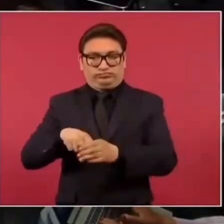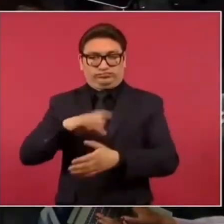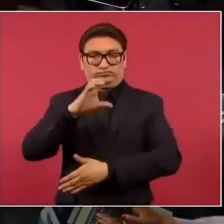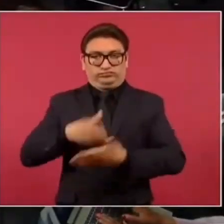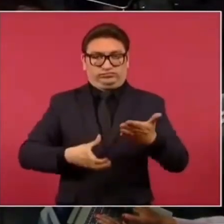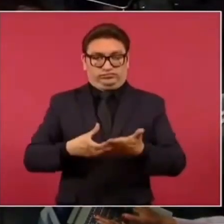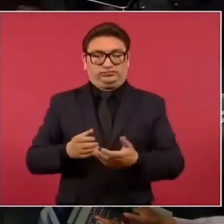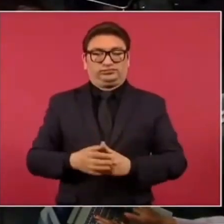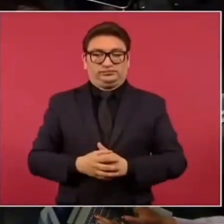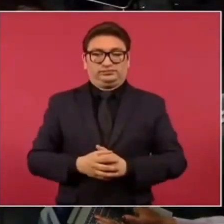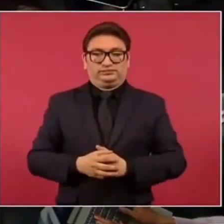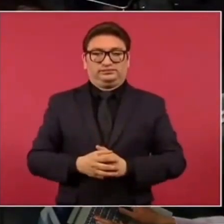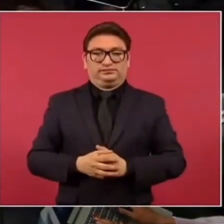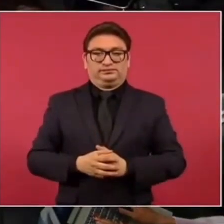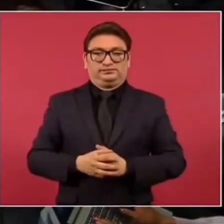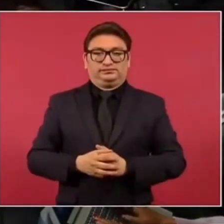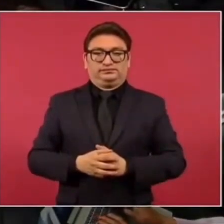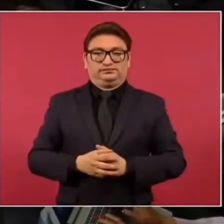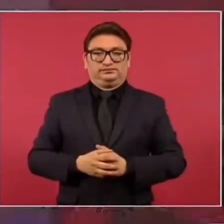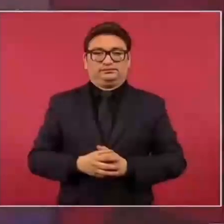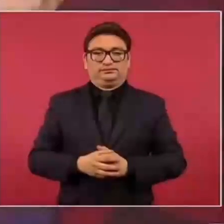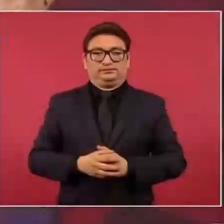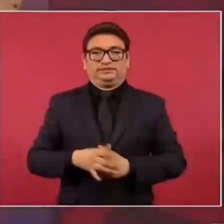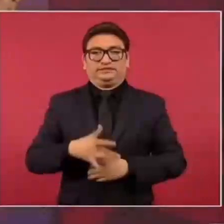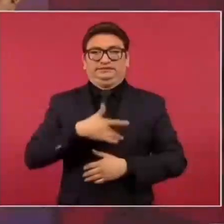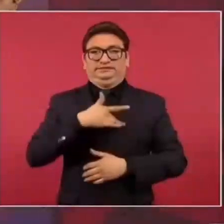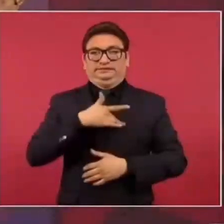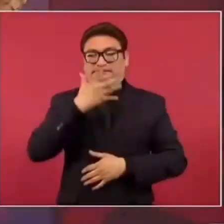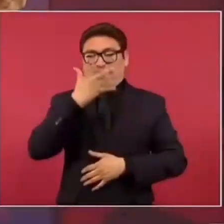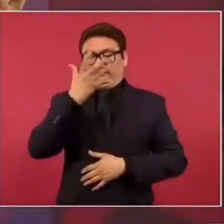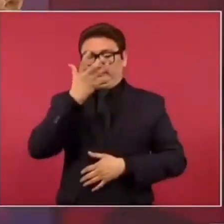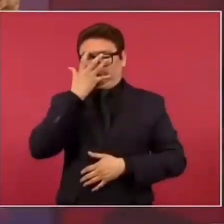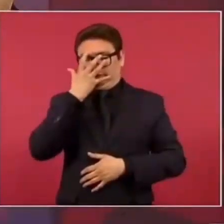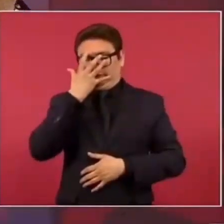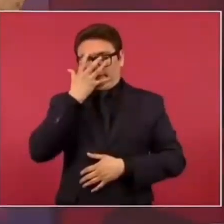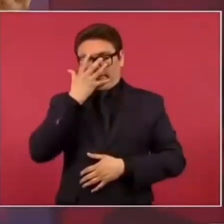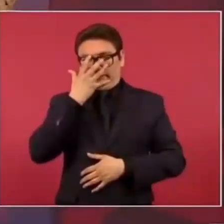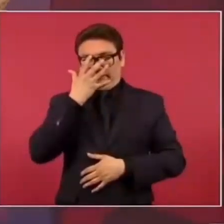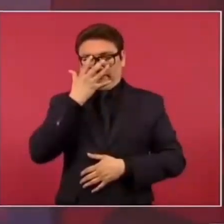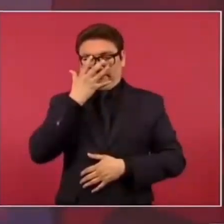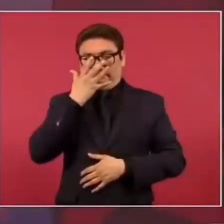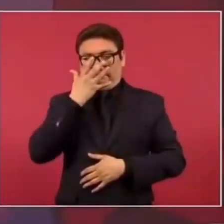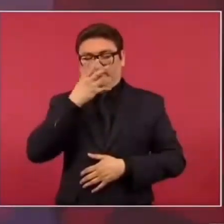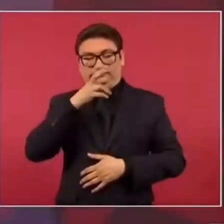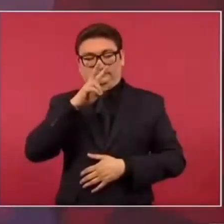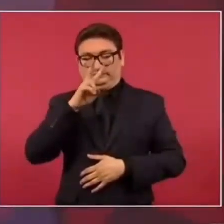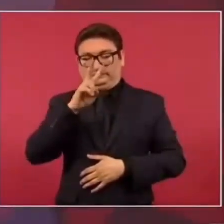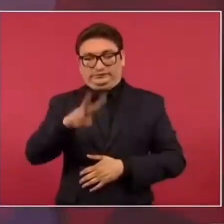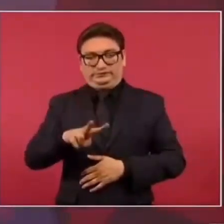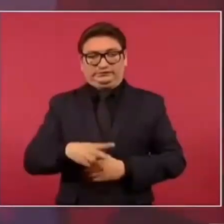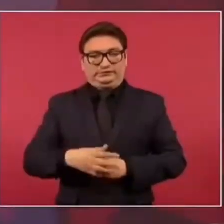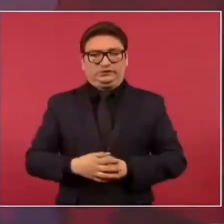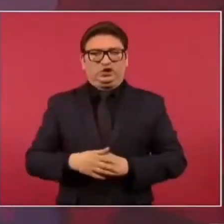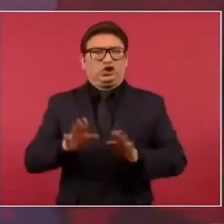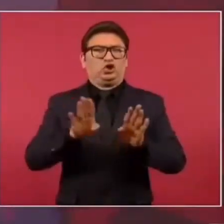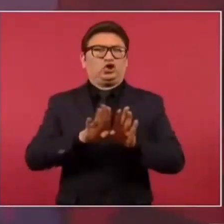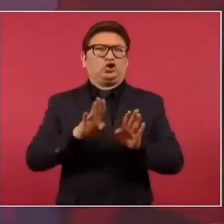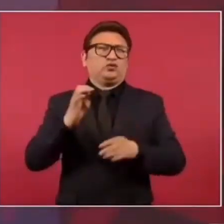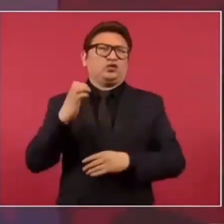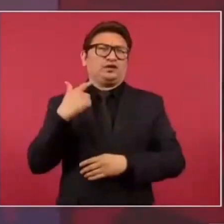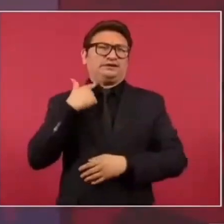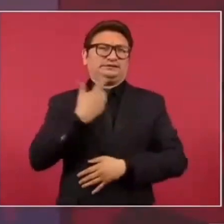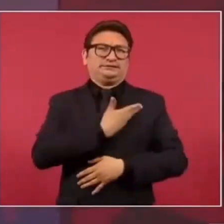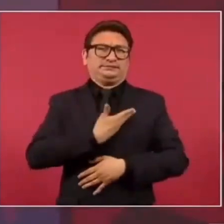que es una vergüenza, es de pena ajena, como un presidente de